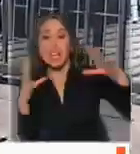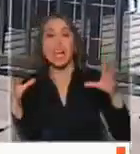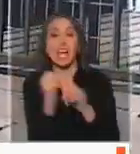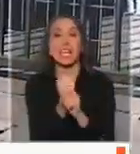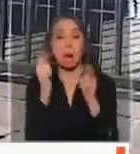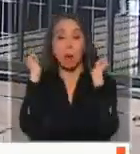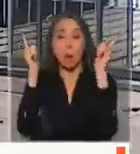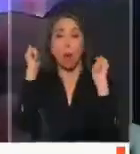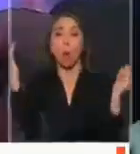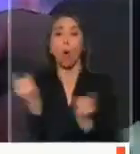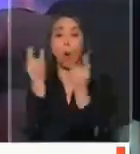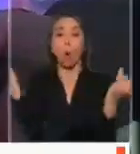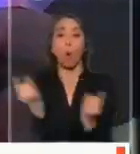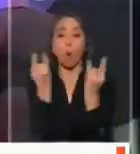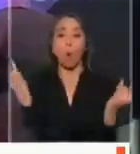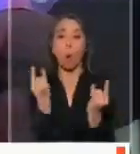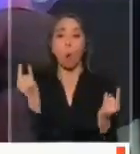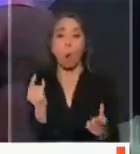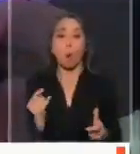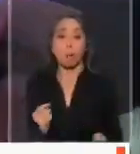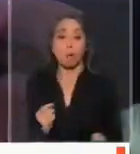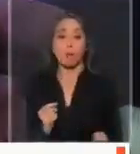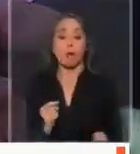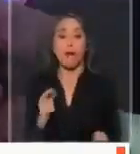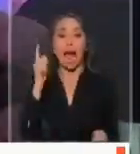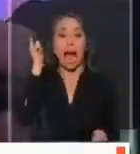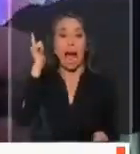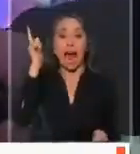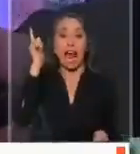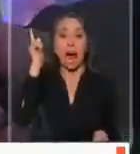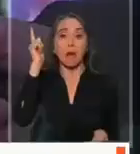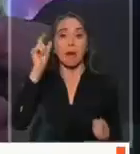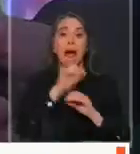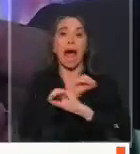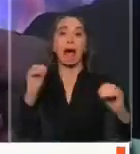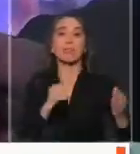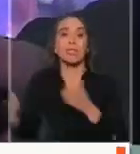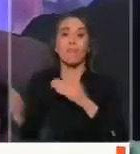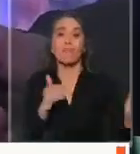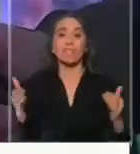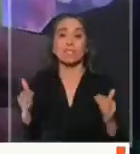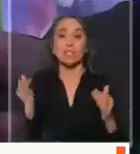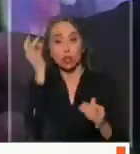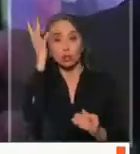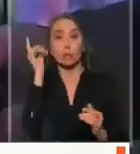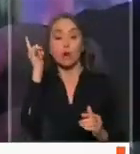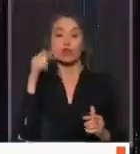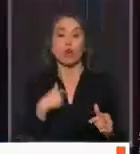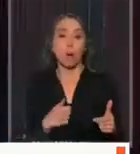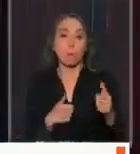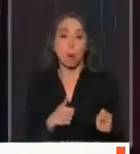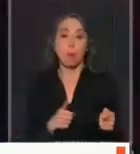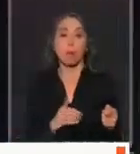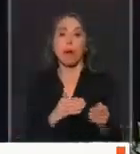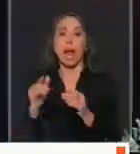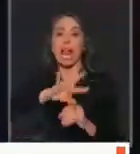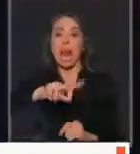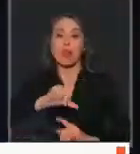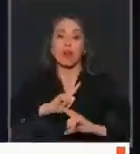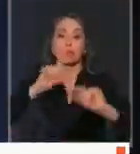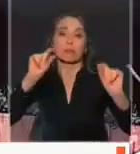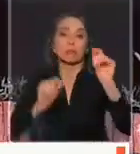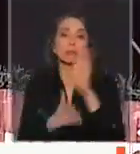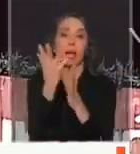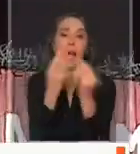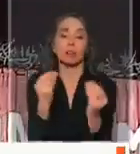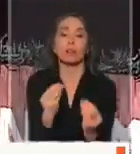Rápidamente fue a prender la alarma. Y con eso, cuando toqué la alarma, arrancaron. La inseguridad es algo que